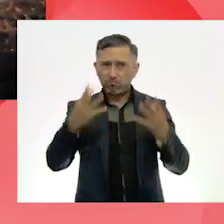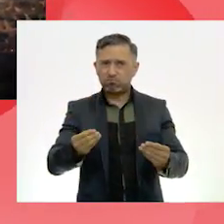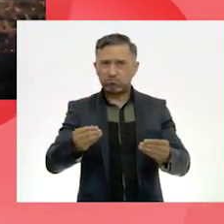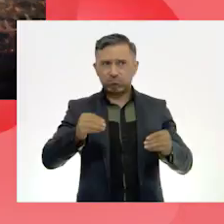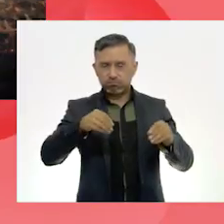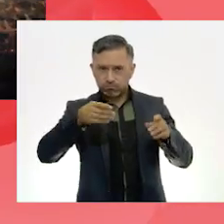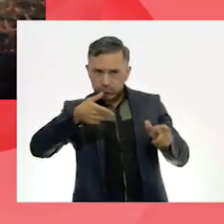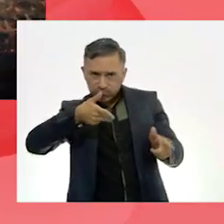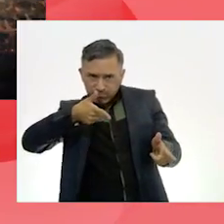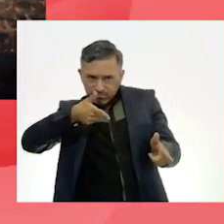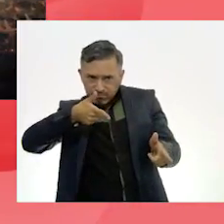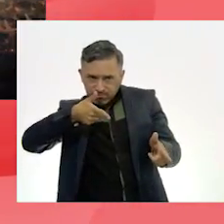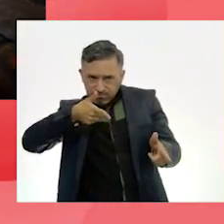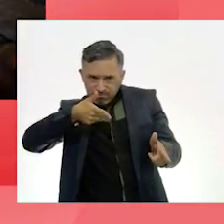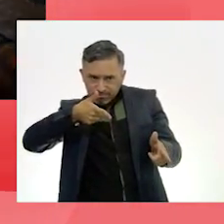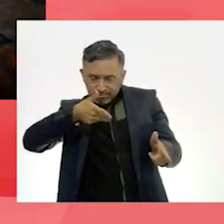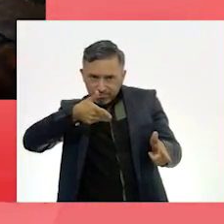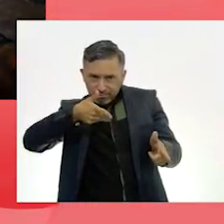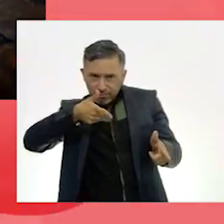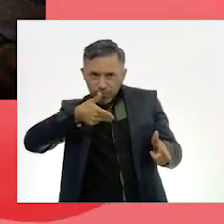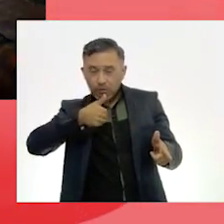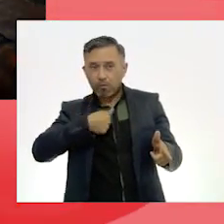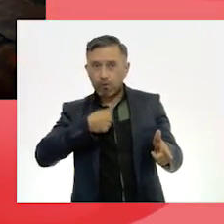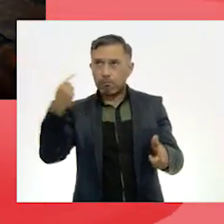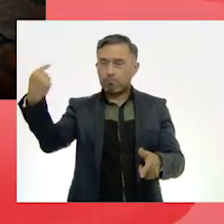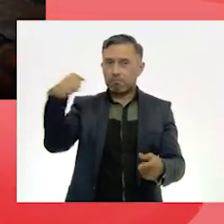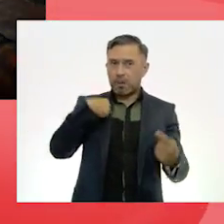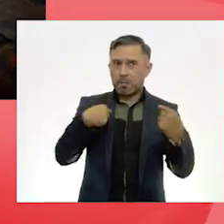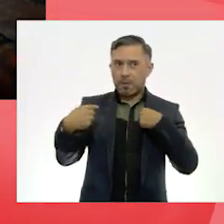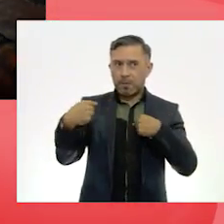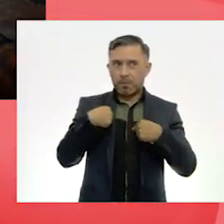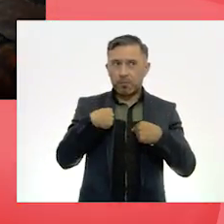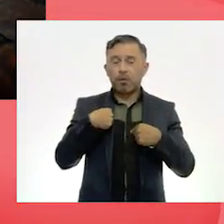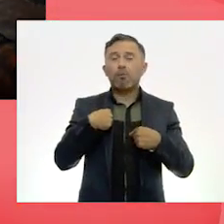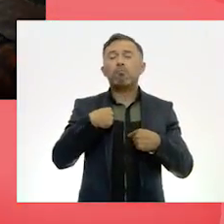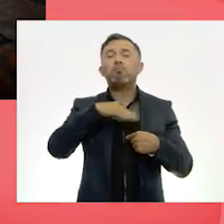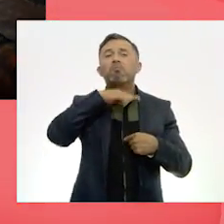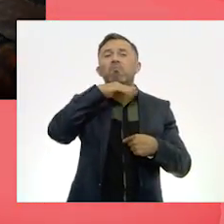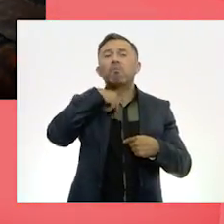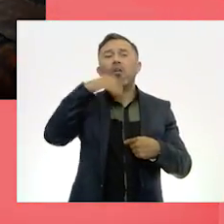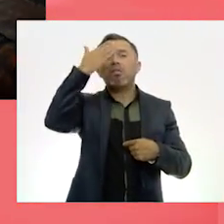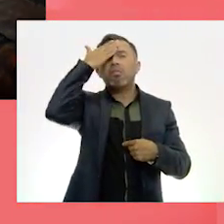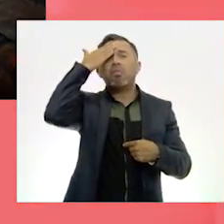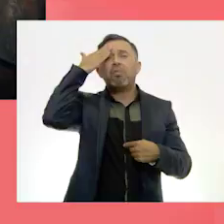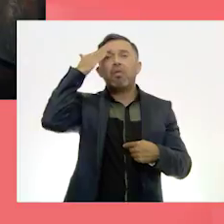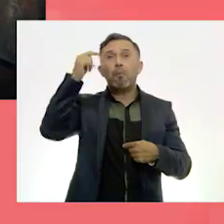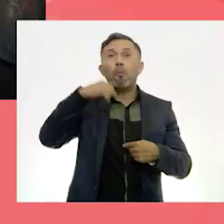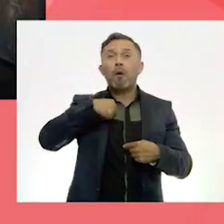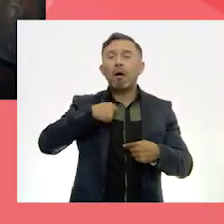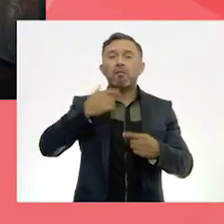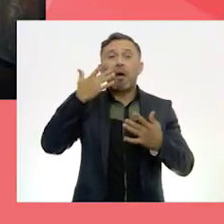fusiles sobre nosotros. Bien pronto, la resistencia fue inútil.